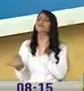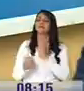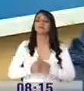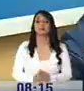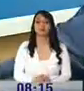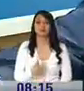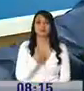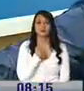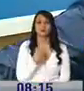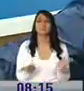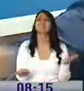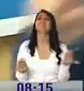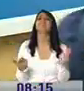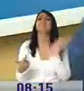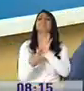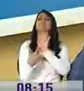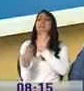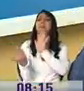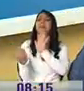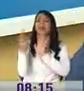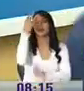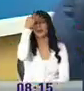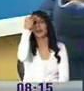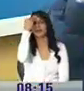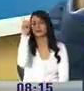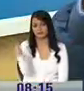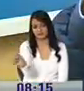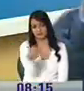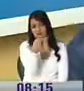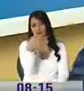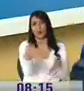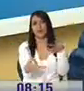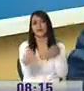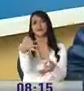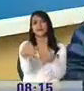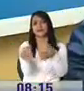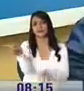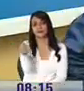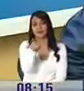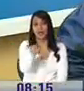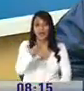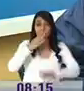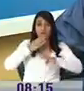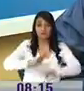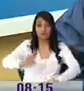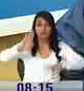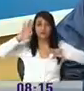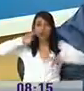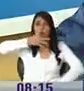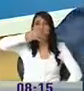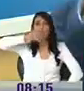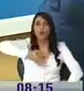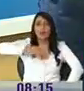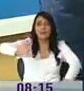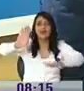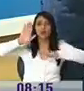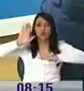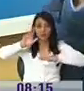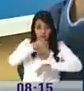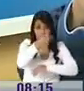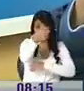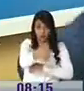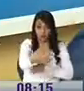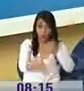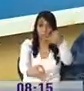al Señor glas que vaya donde un juez y bajo juramento ante el juez